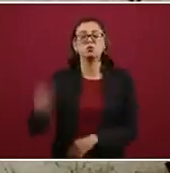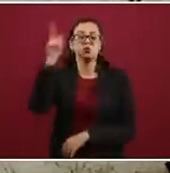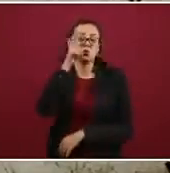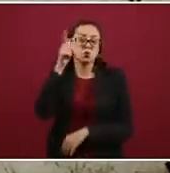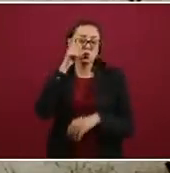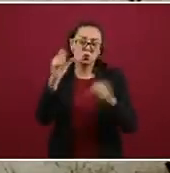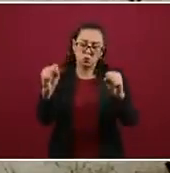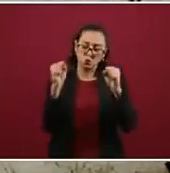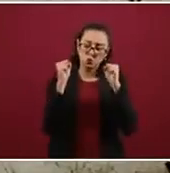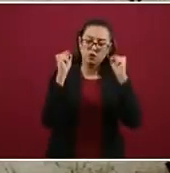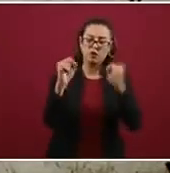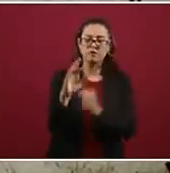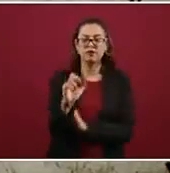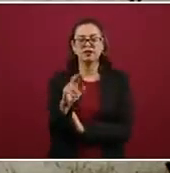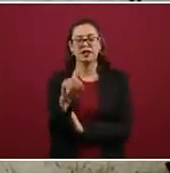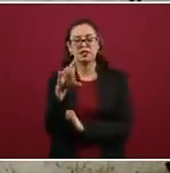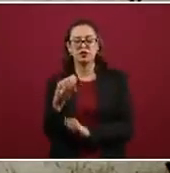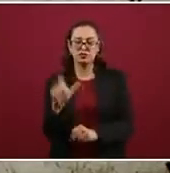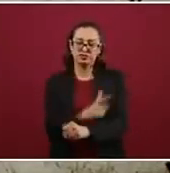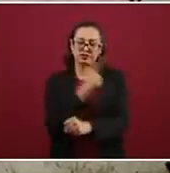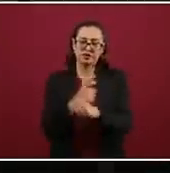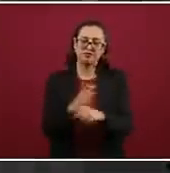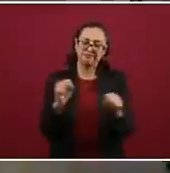Guadalupe! ¡Viva Fernando VII!